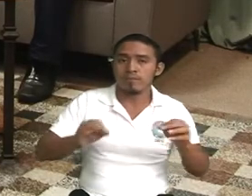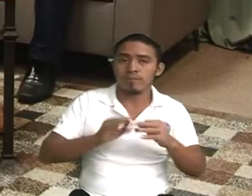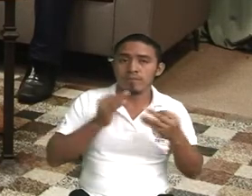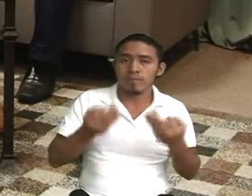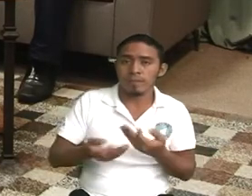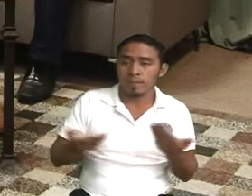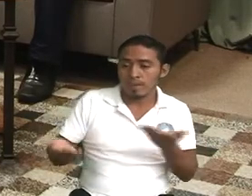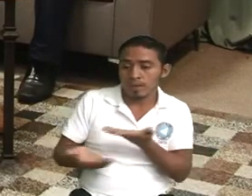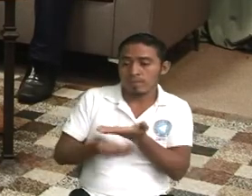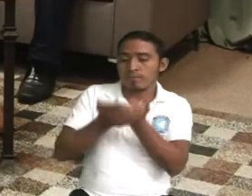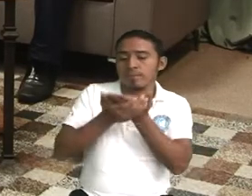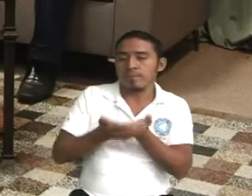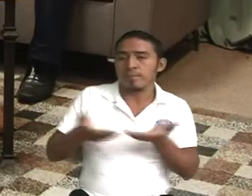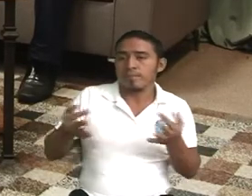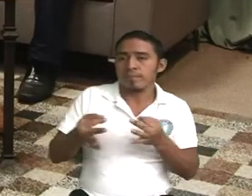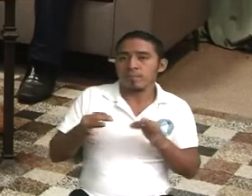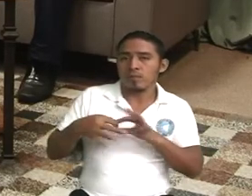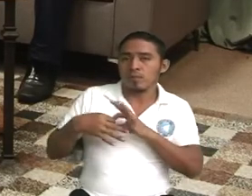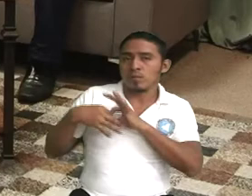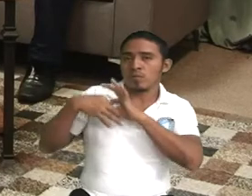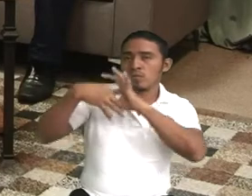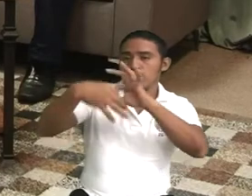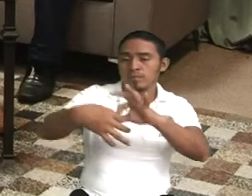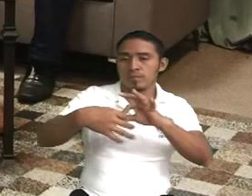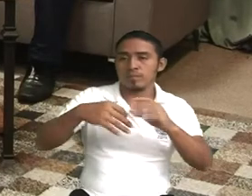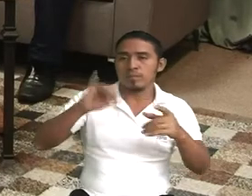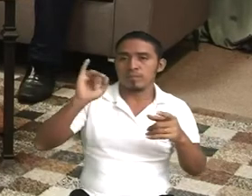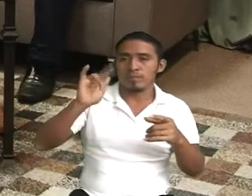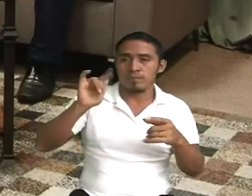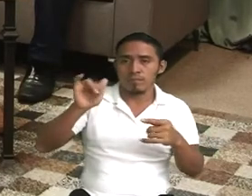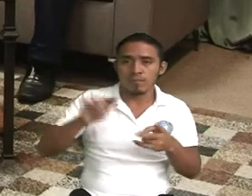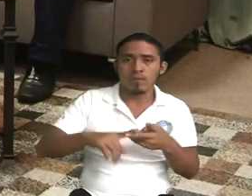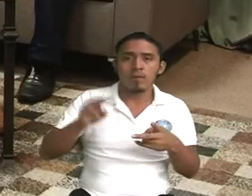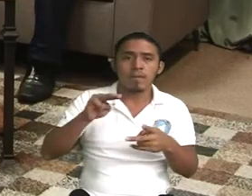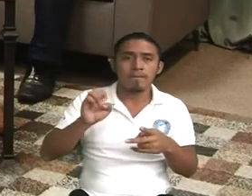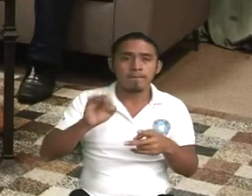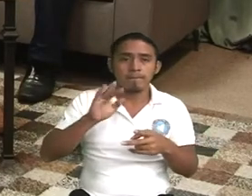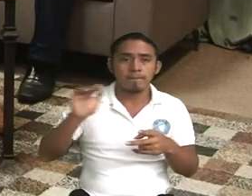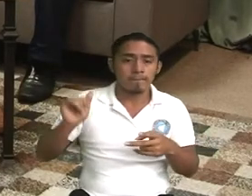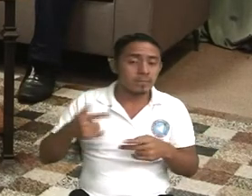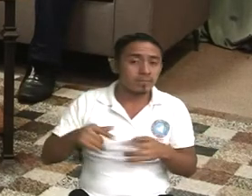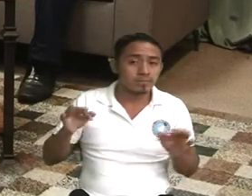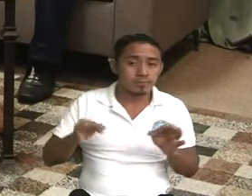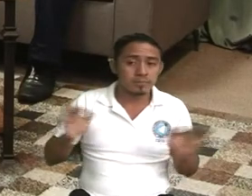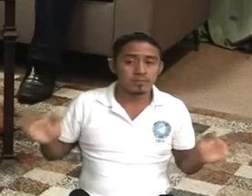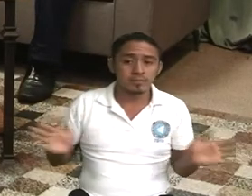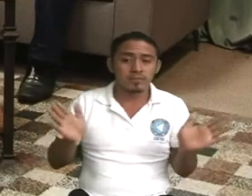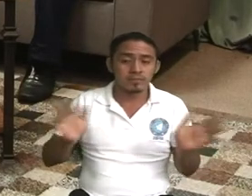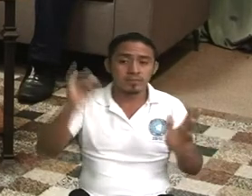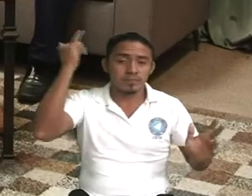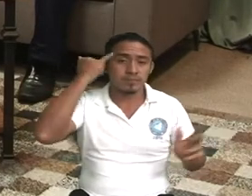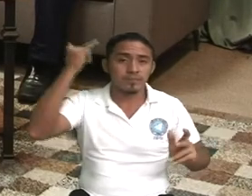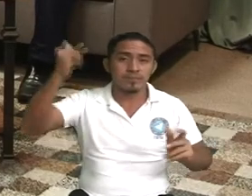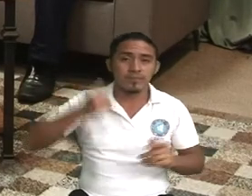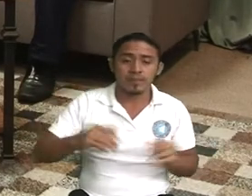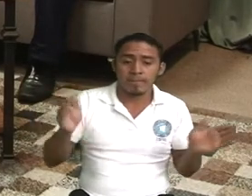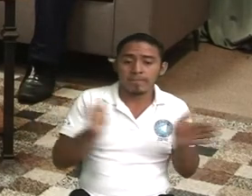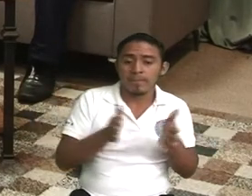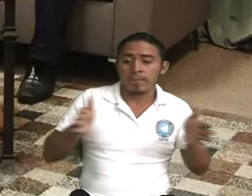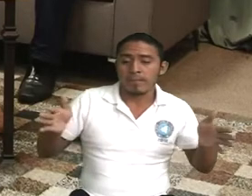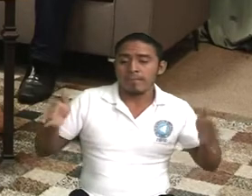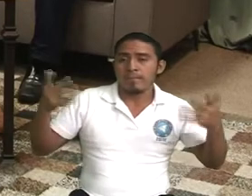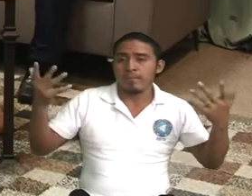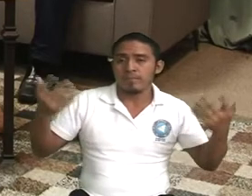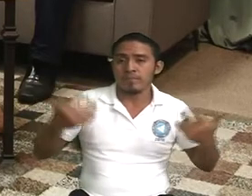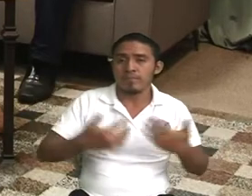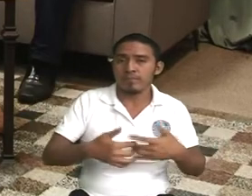esa complementariedad que existe casi intrínseca entre Intur y MEFCA potencia a las y los emprendedores pequeños, micros